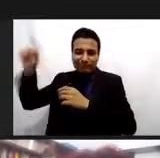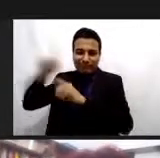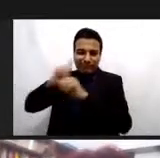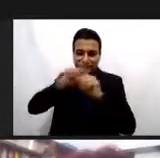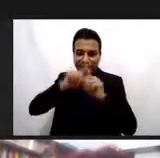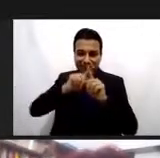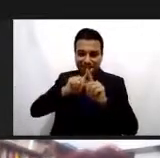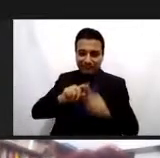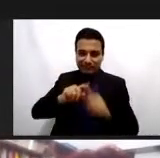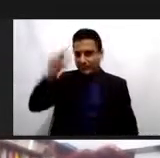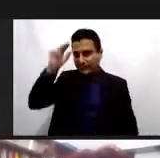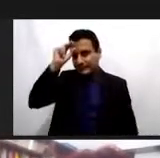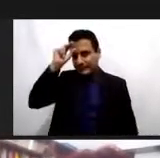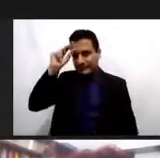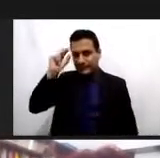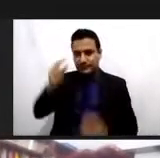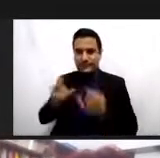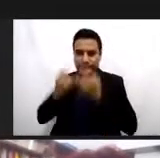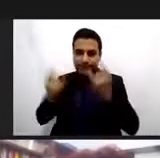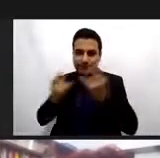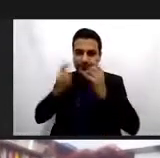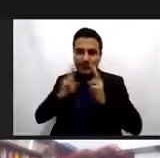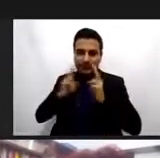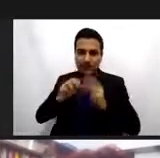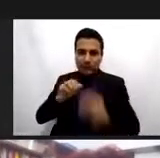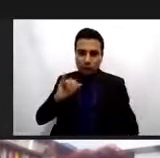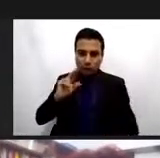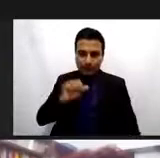a la inteligencia narrativa.